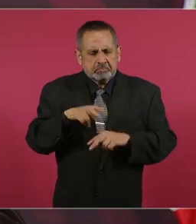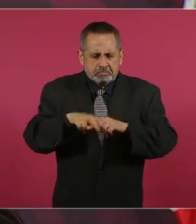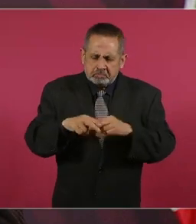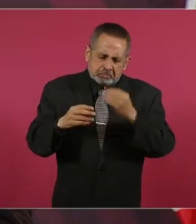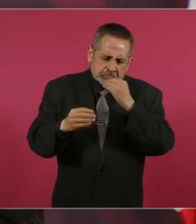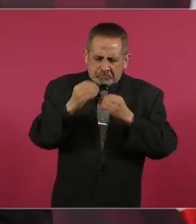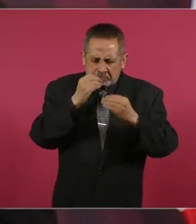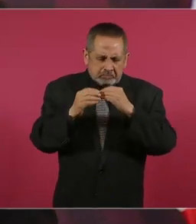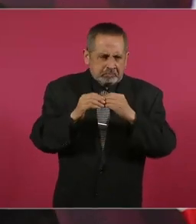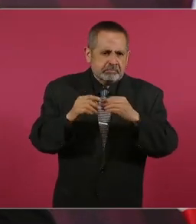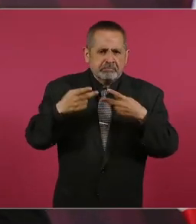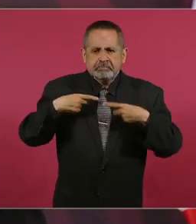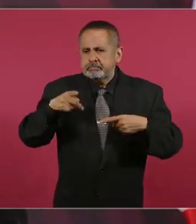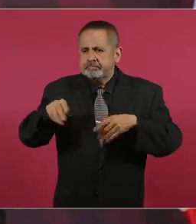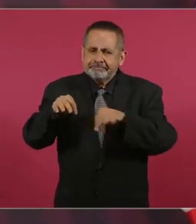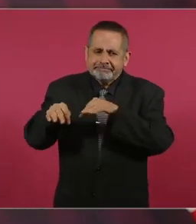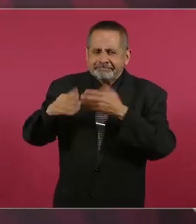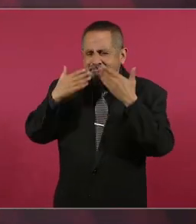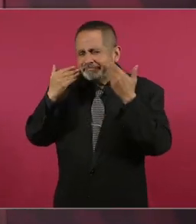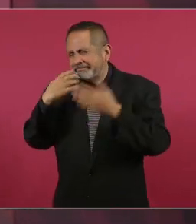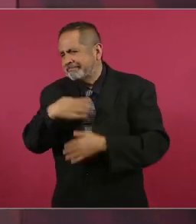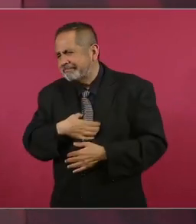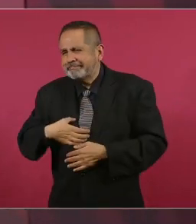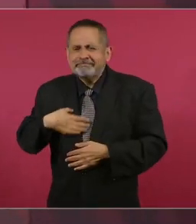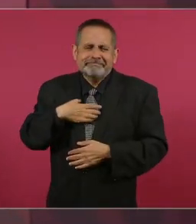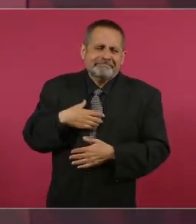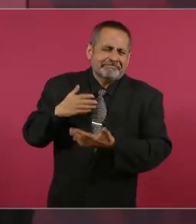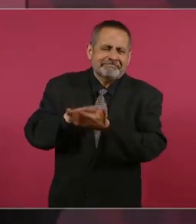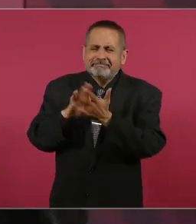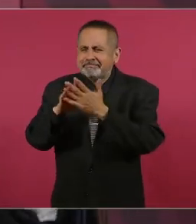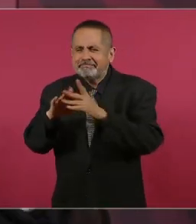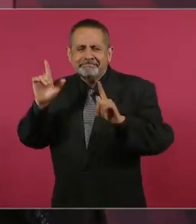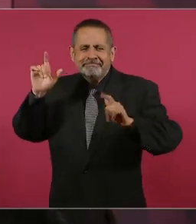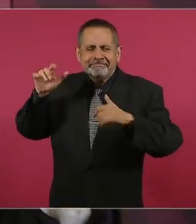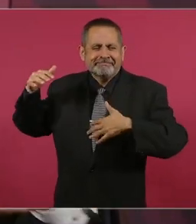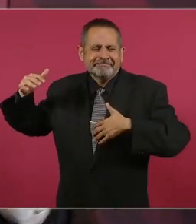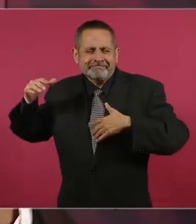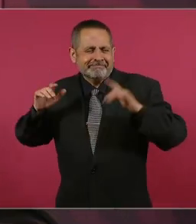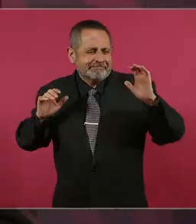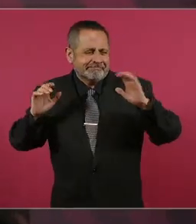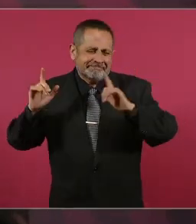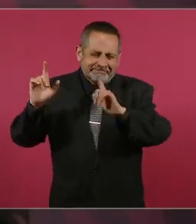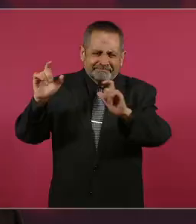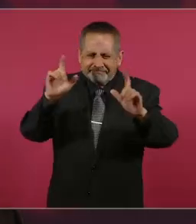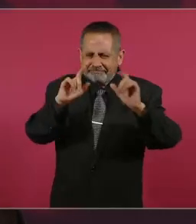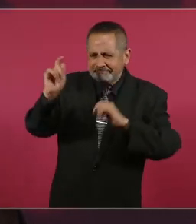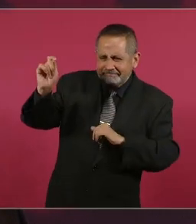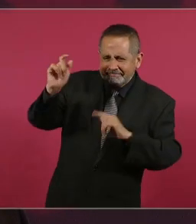La gente, los trabajadores, contentísimos, tomándose foto conmigo.